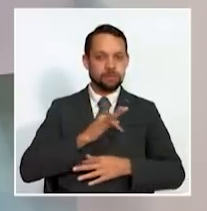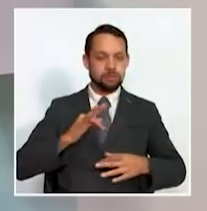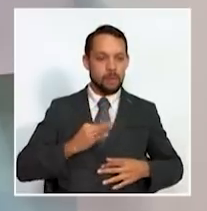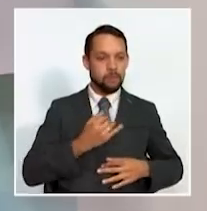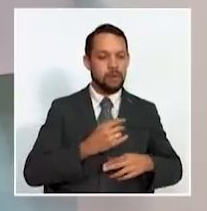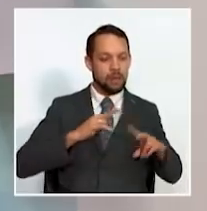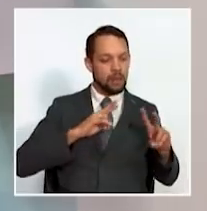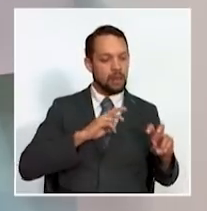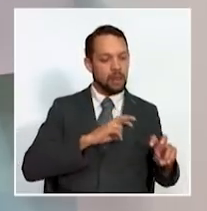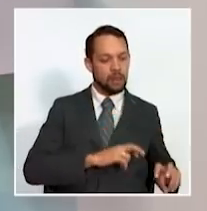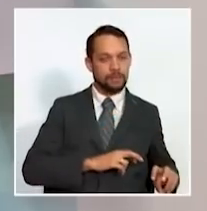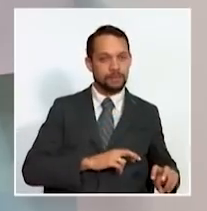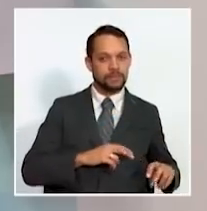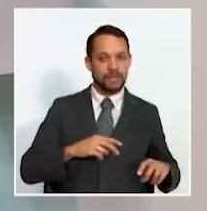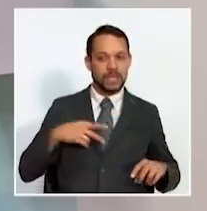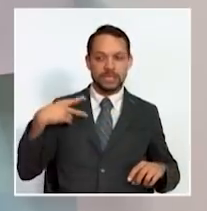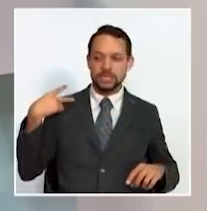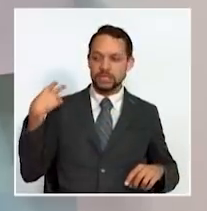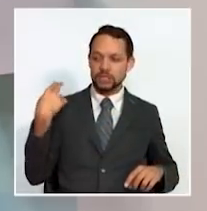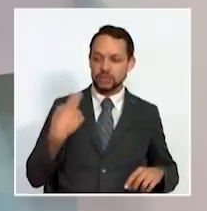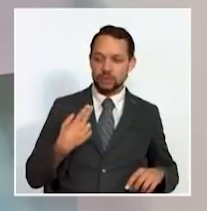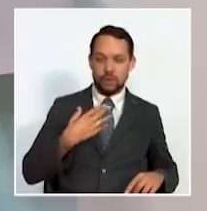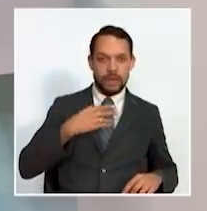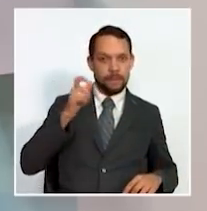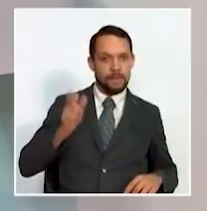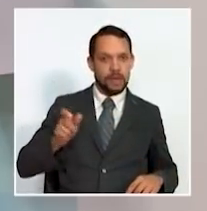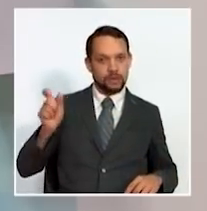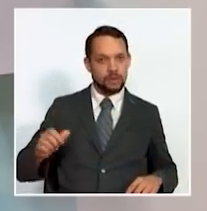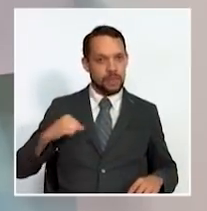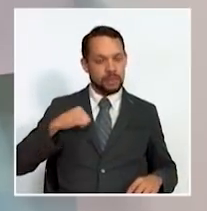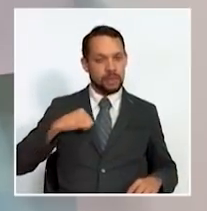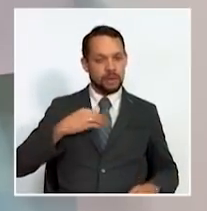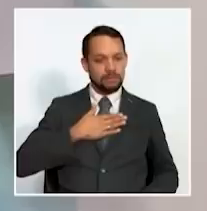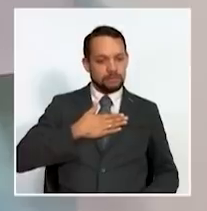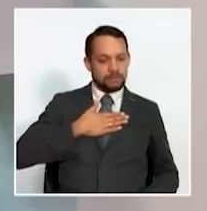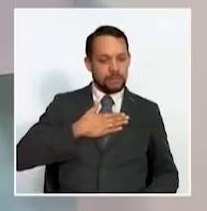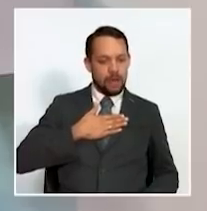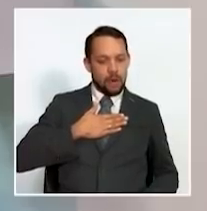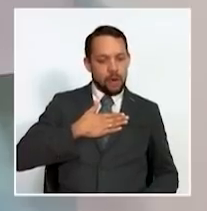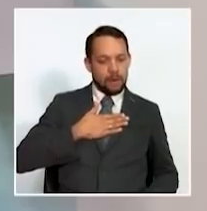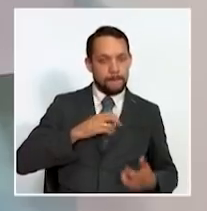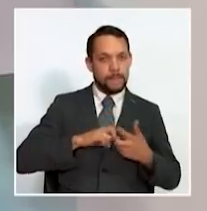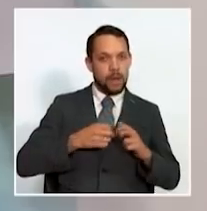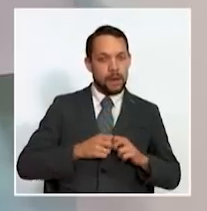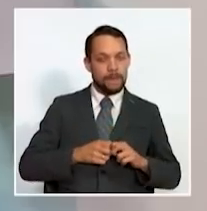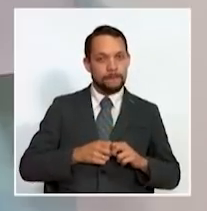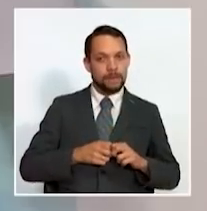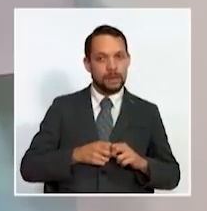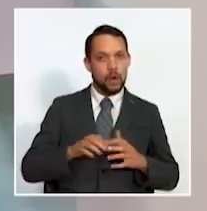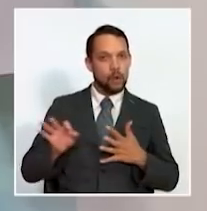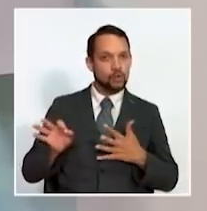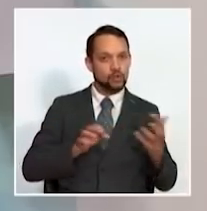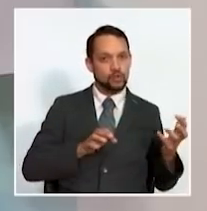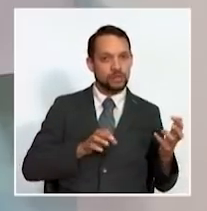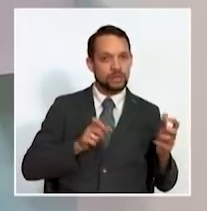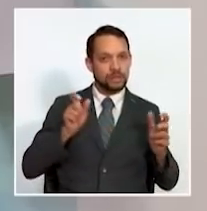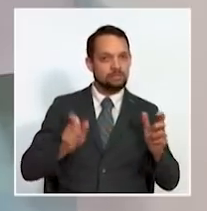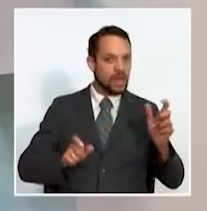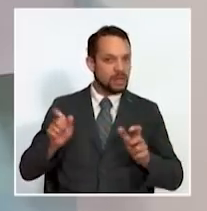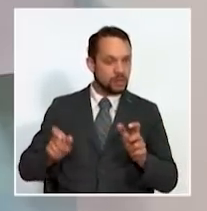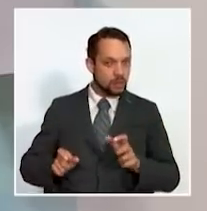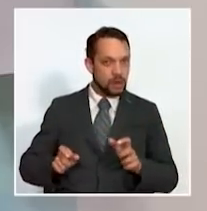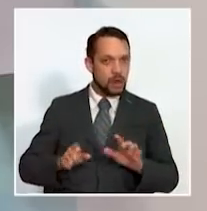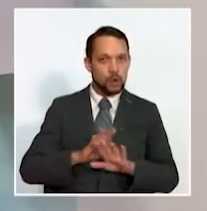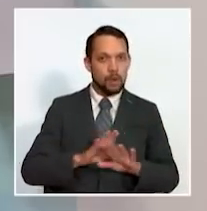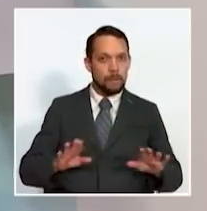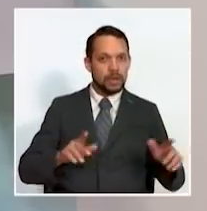revisando historias de pacientes con asma, 800 historias. Y tristemente de las 800, únicamente 60 o algo